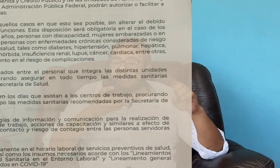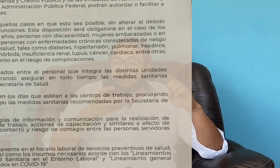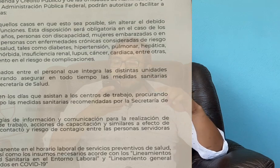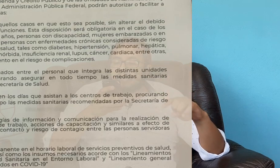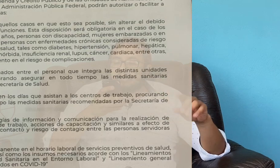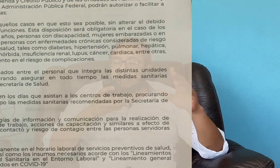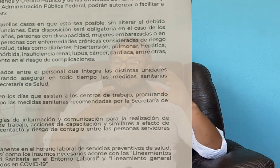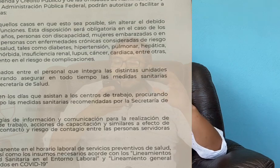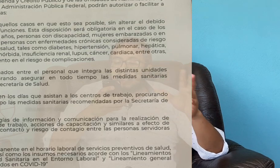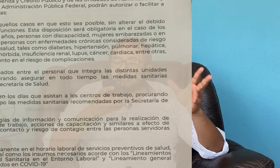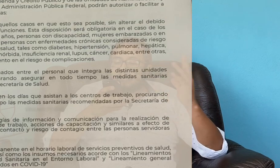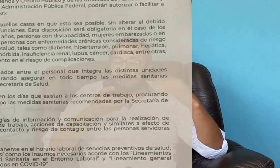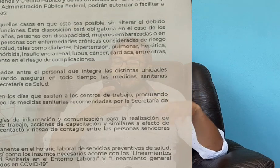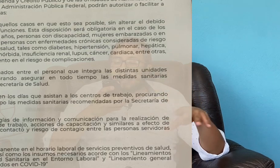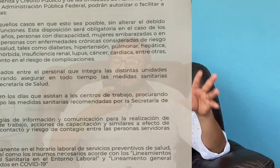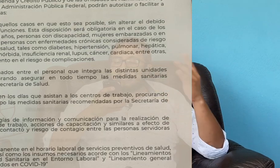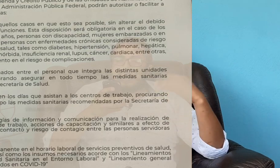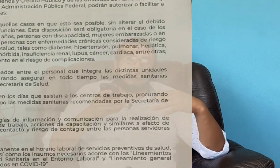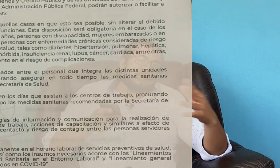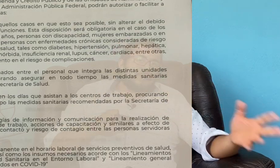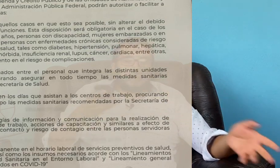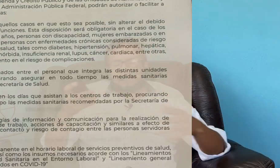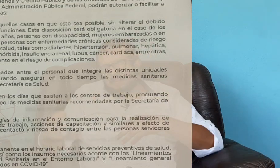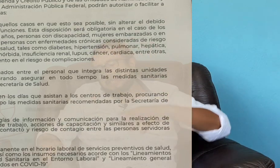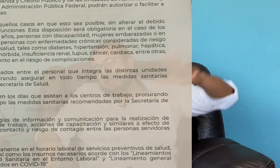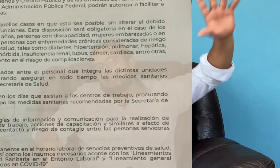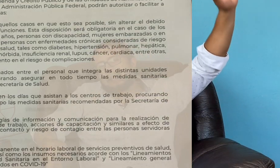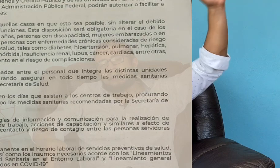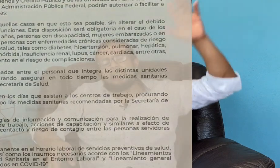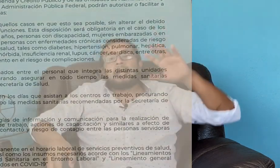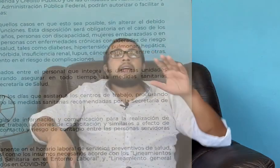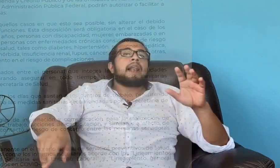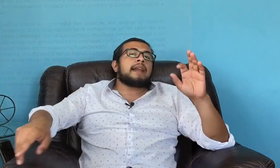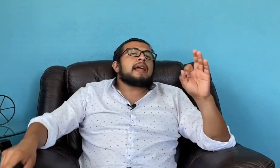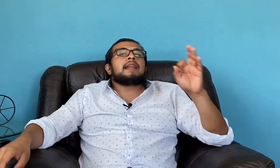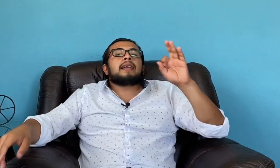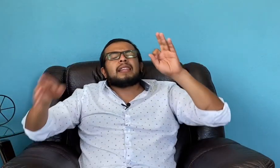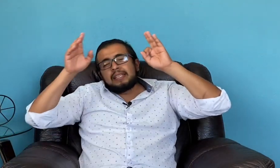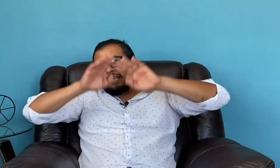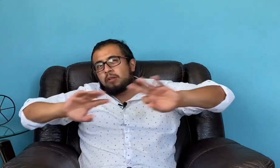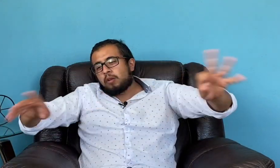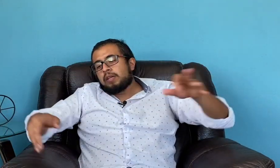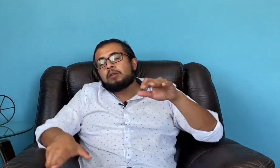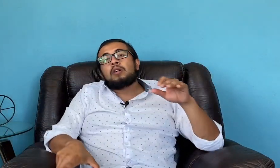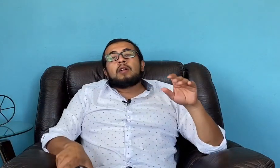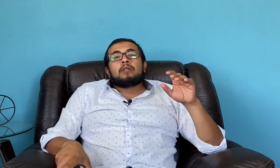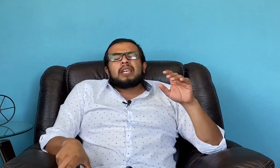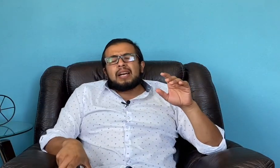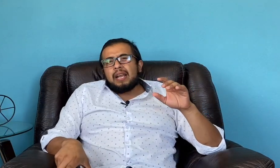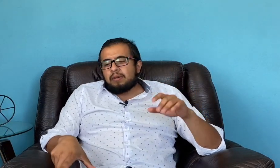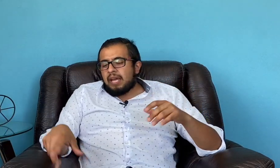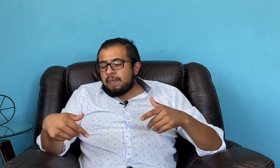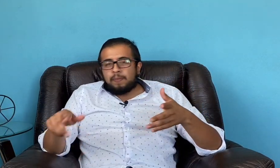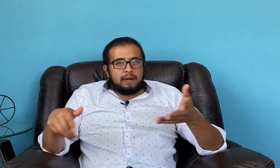con enfermedades crónicas considerables de riesgo como las diabetes, hipertensión, etcétera, etcétera, etcétera. La realidad es que todo esto nos